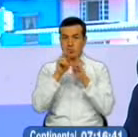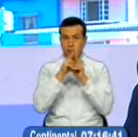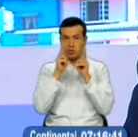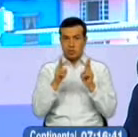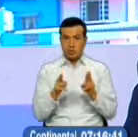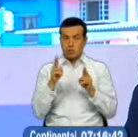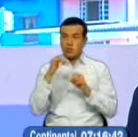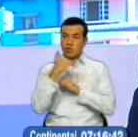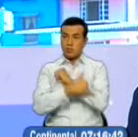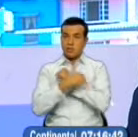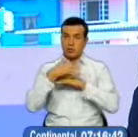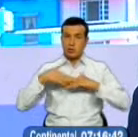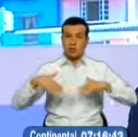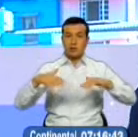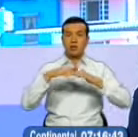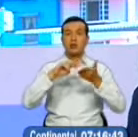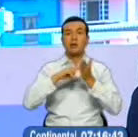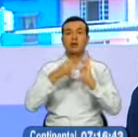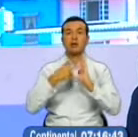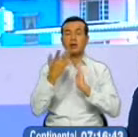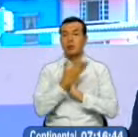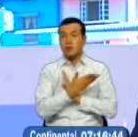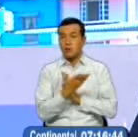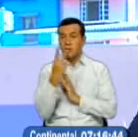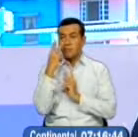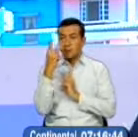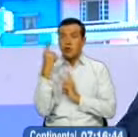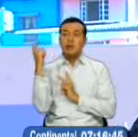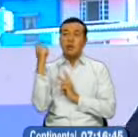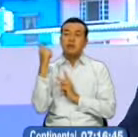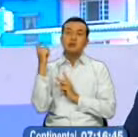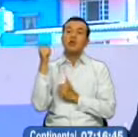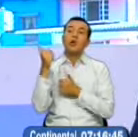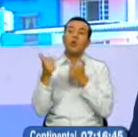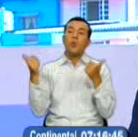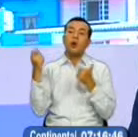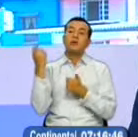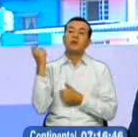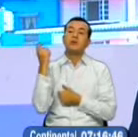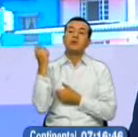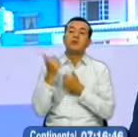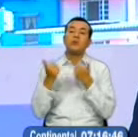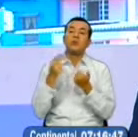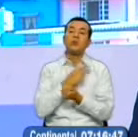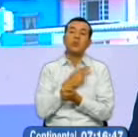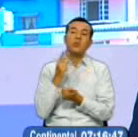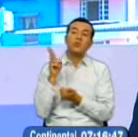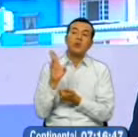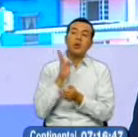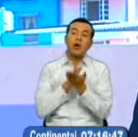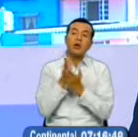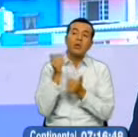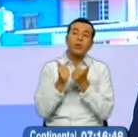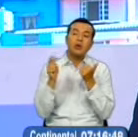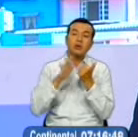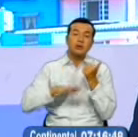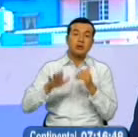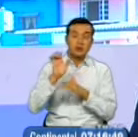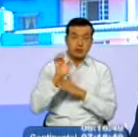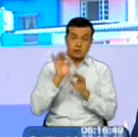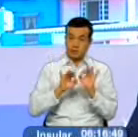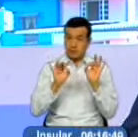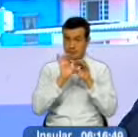tiene un país, y esto se llama pertinencia, ¿no es cierto?, en términos ya técnicos en la educación superior. Pero también me parece que es